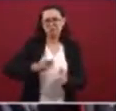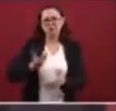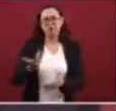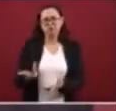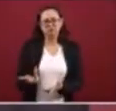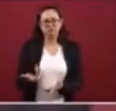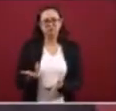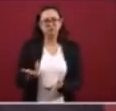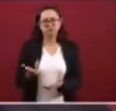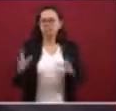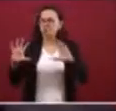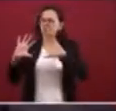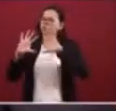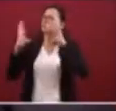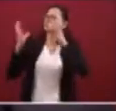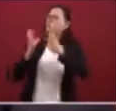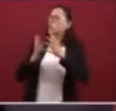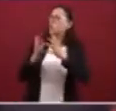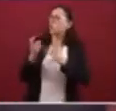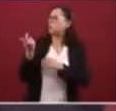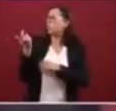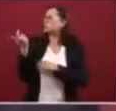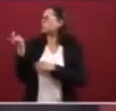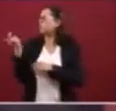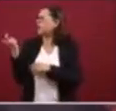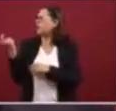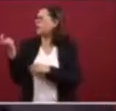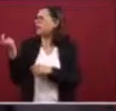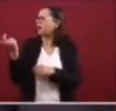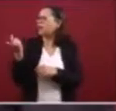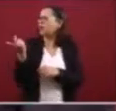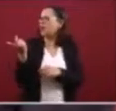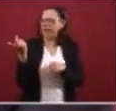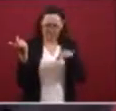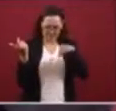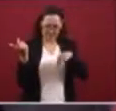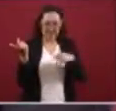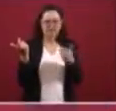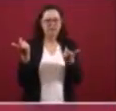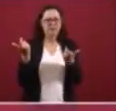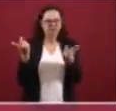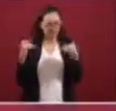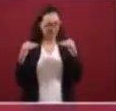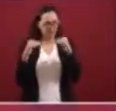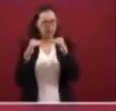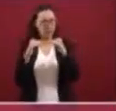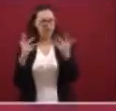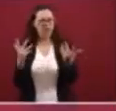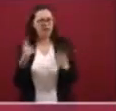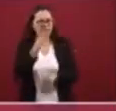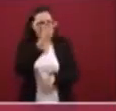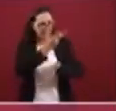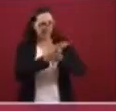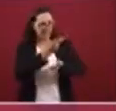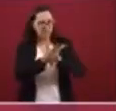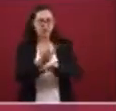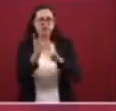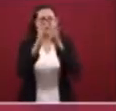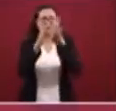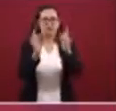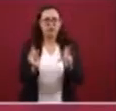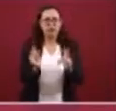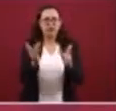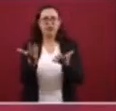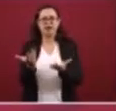Vamos a buscar que se cobre igual en México que en Estados Unidos, que en